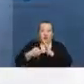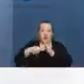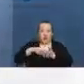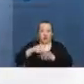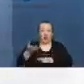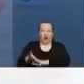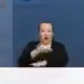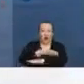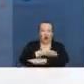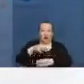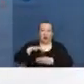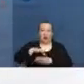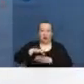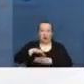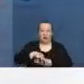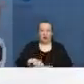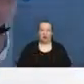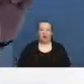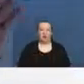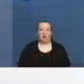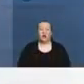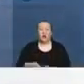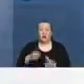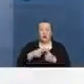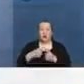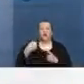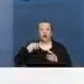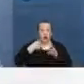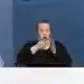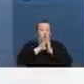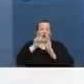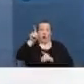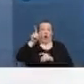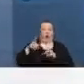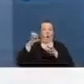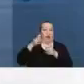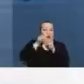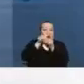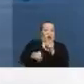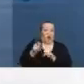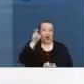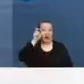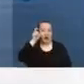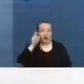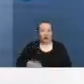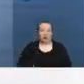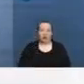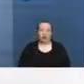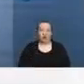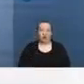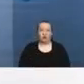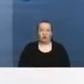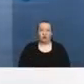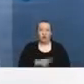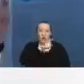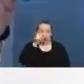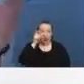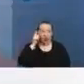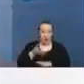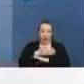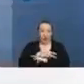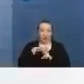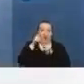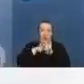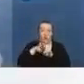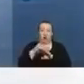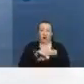invocamos estos me dicen desestabilizadores también con doble moral porque hace dos meses lo invocó plazo mismo e hiciera grecia